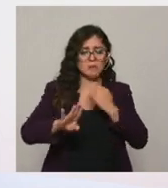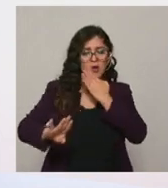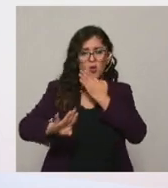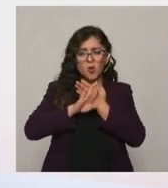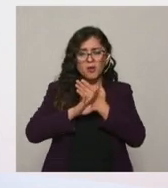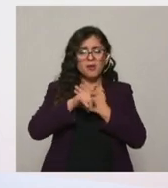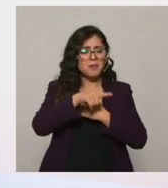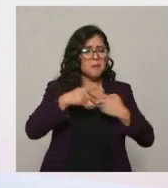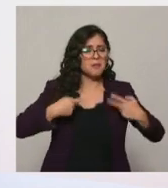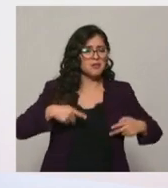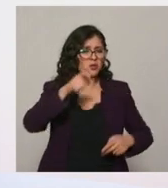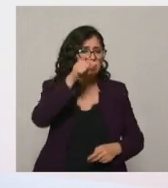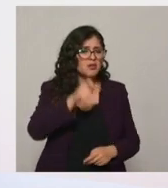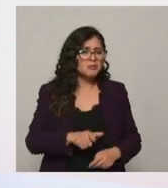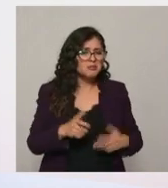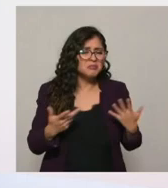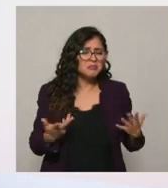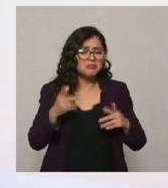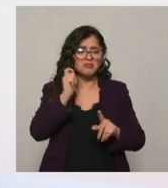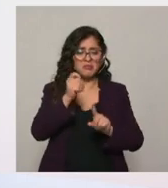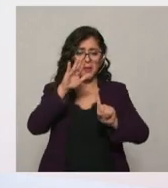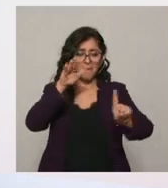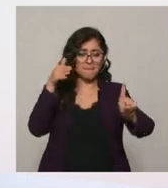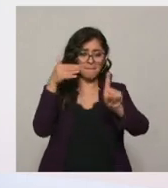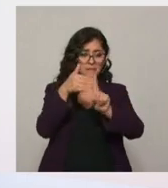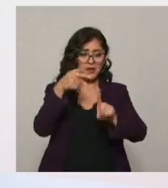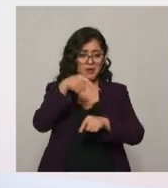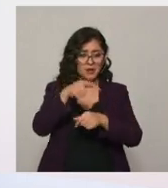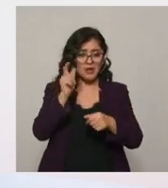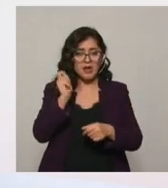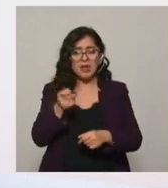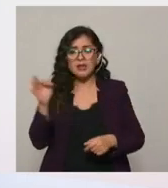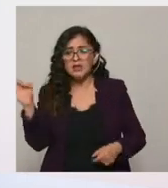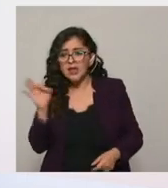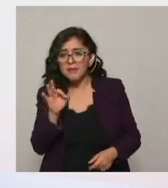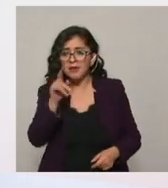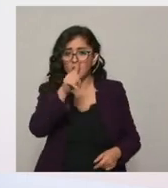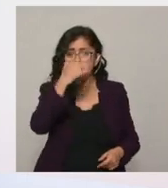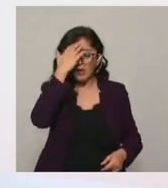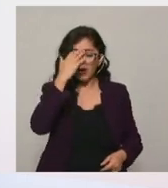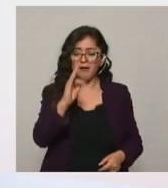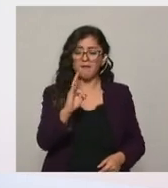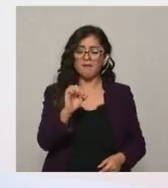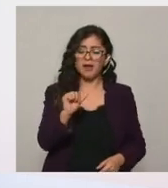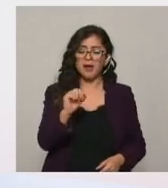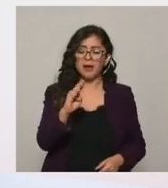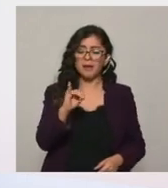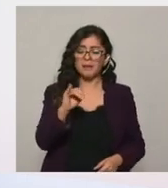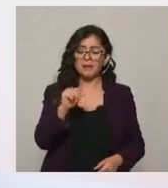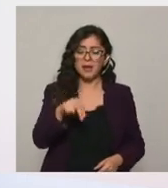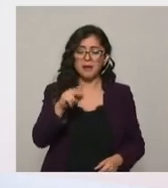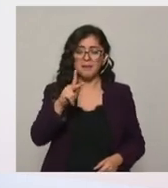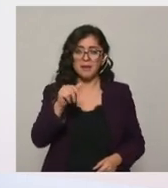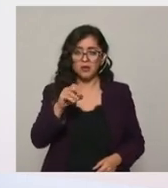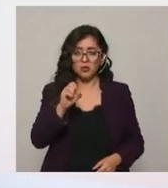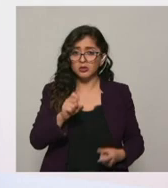sujeto van enfocadas al mismo. Me dice que sí me acuerdo quién es Fabián Pasos, que sí me acuerdo quién es Mario Sáenz,